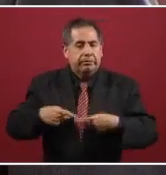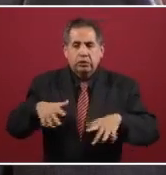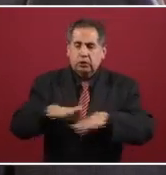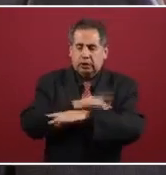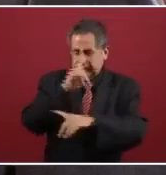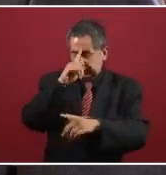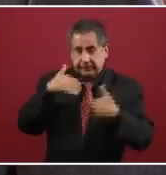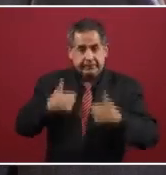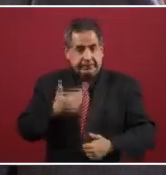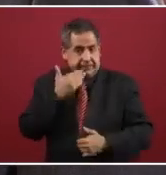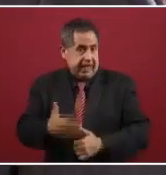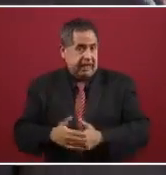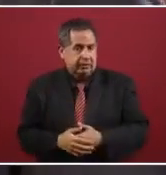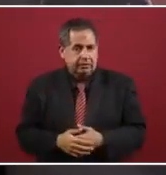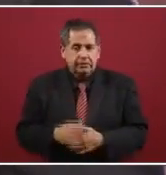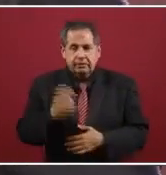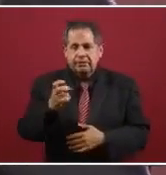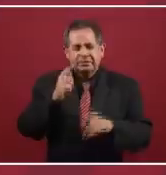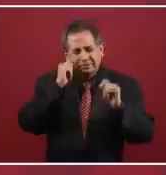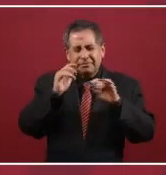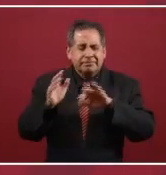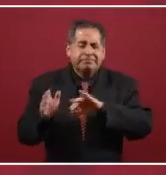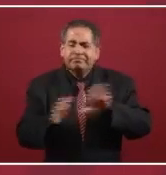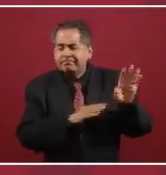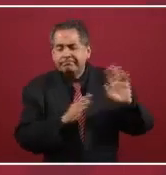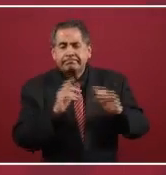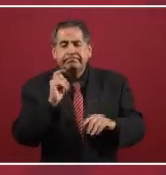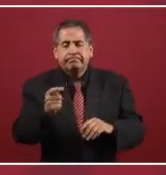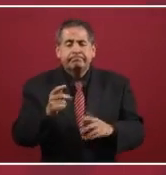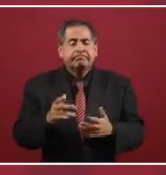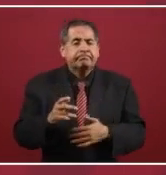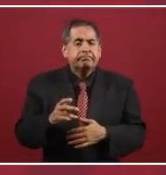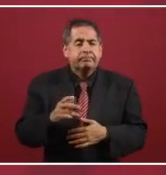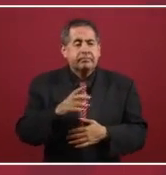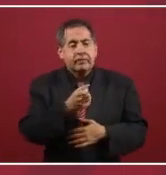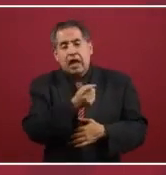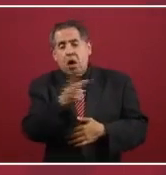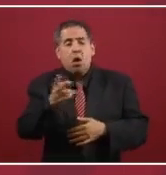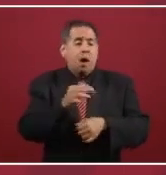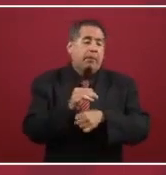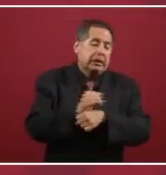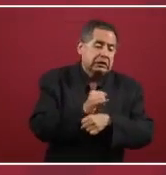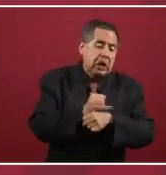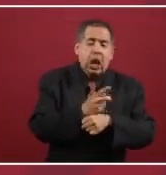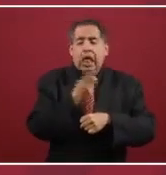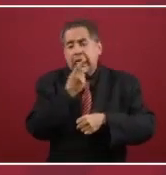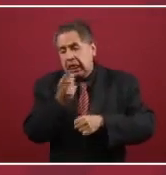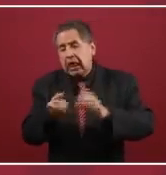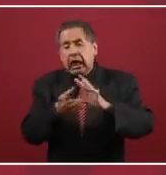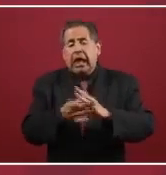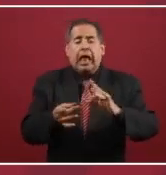Entonces, ese es el tema, independientemente de si hay investigaciones o